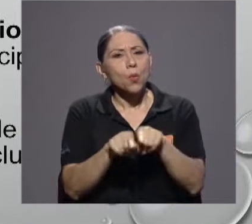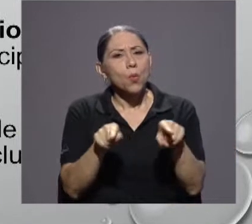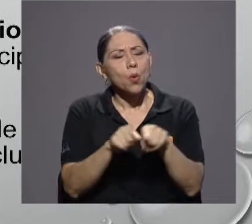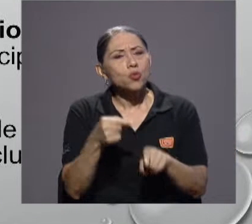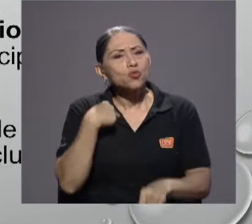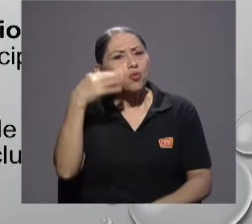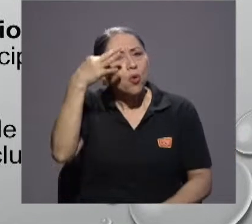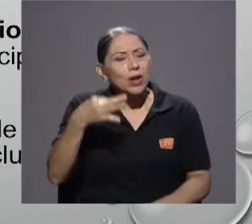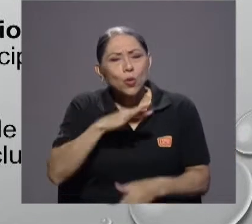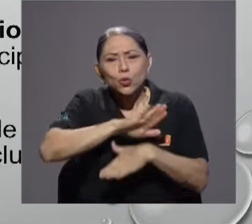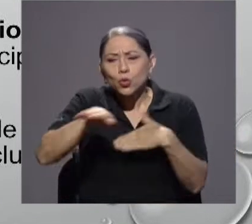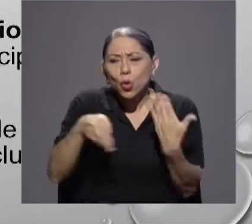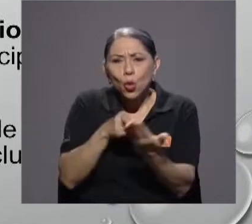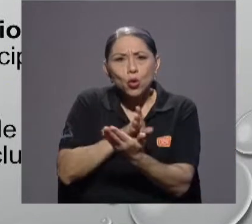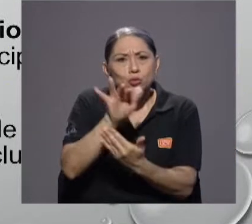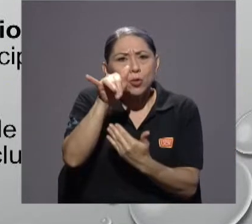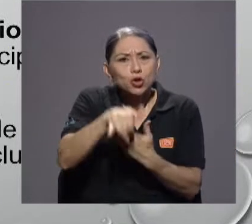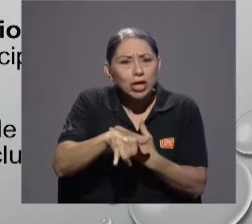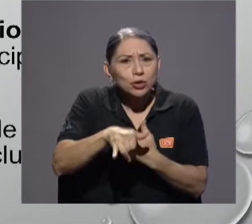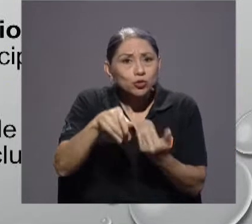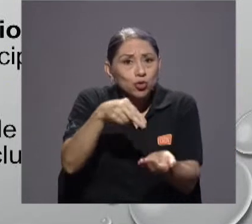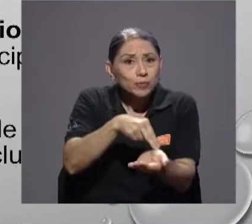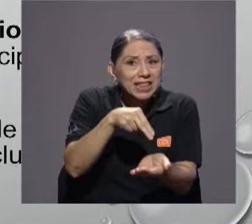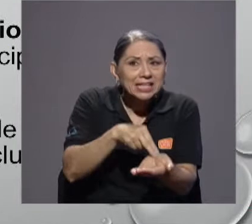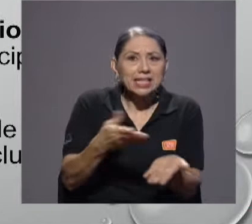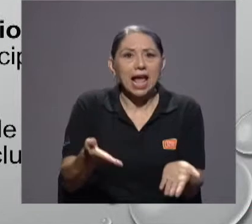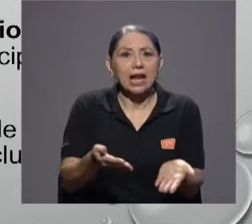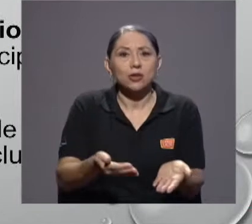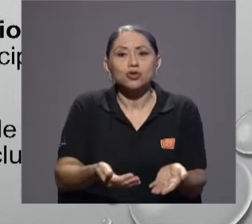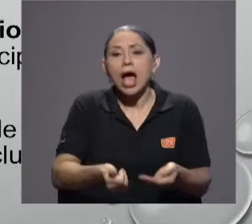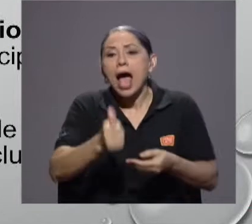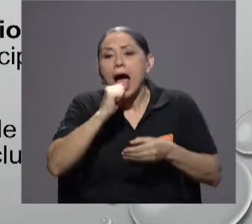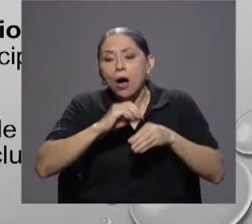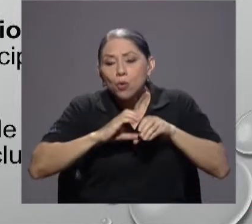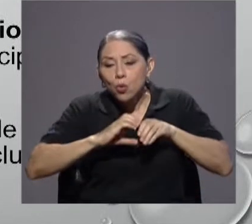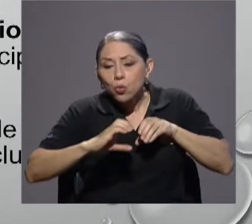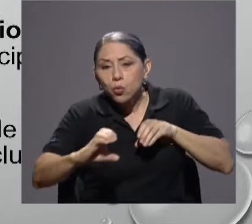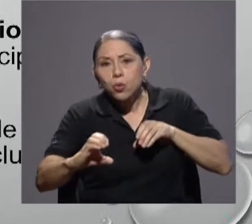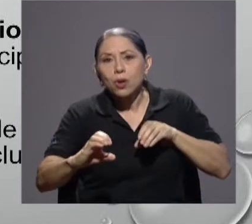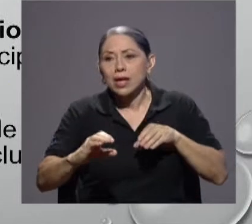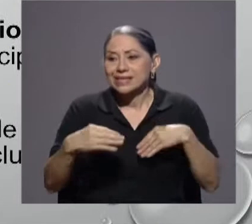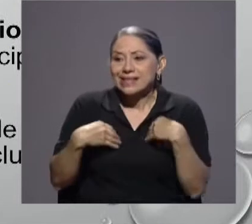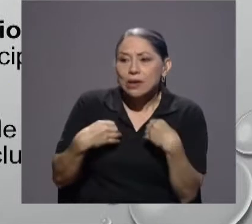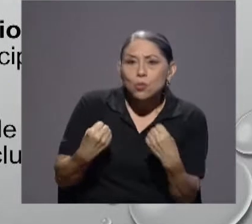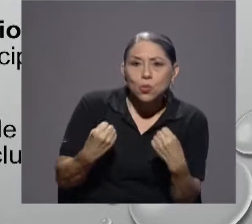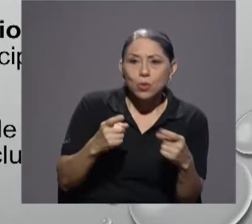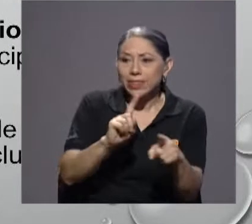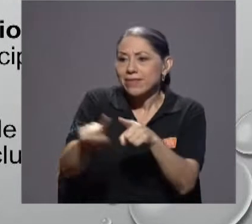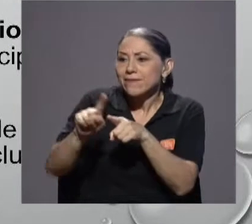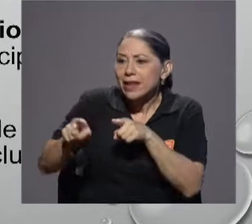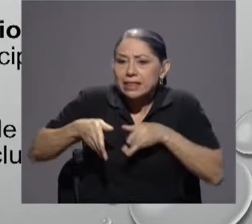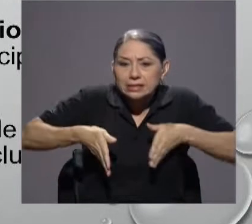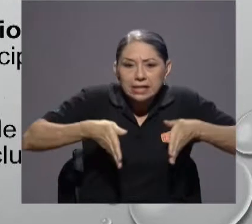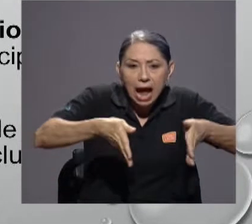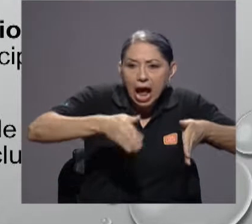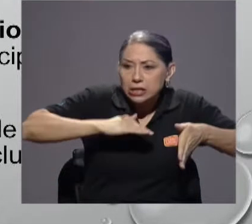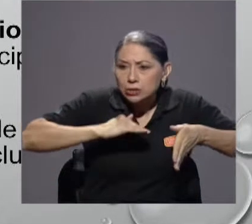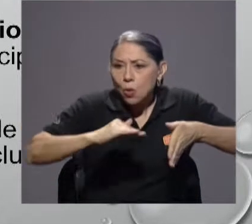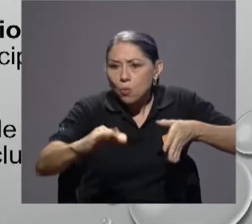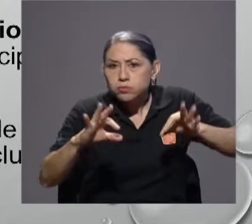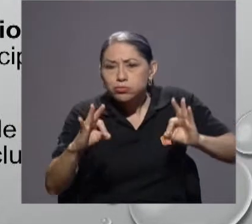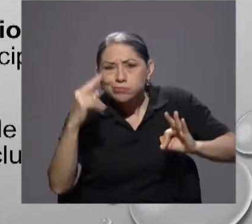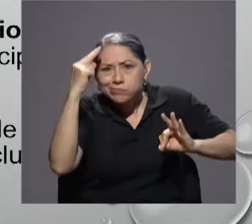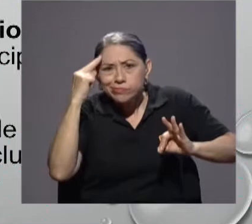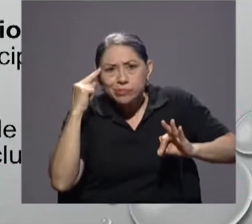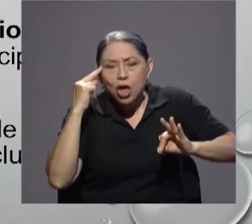los proyectos hospitalarios, alcantarillados pluviales y sanitarios y el mantenimiento de vías nacionales y cantonales no se